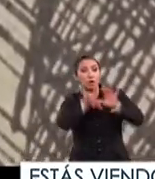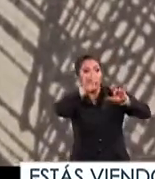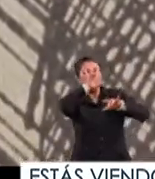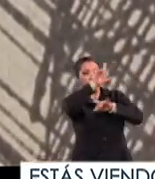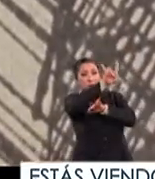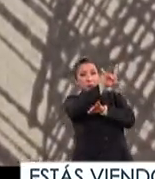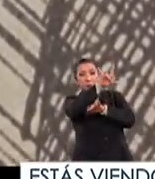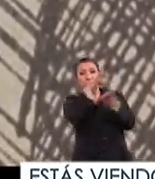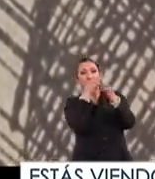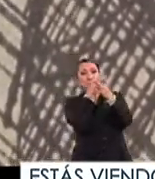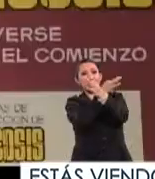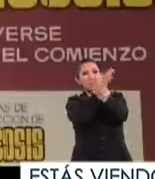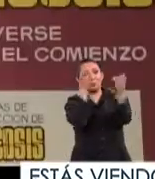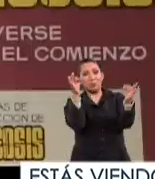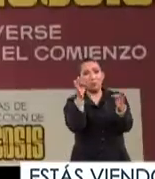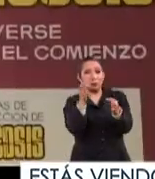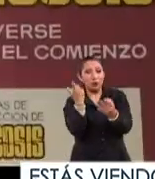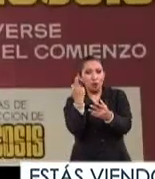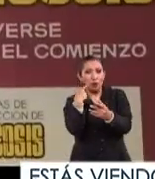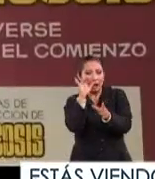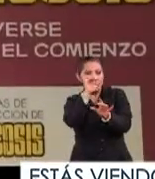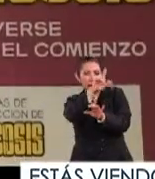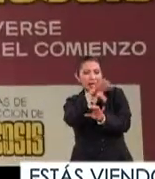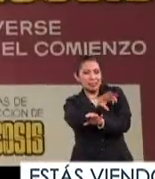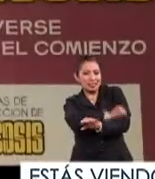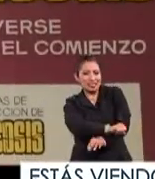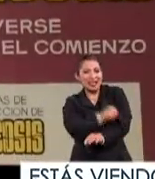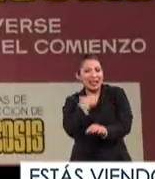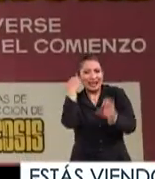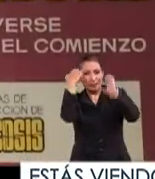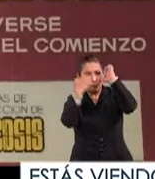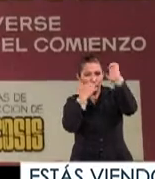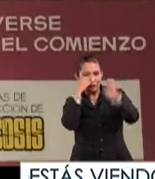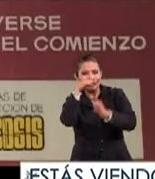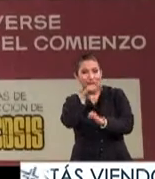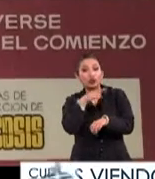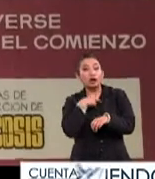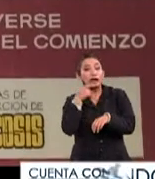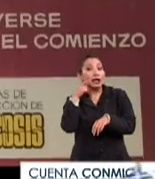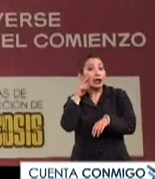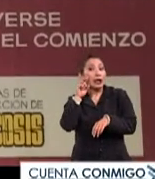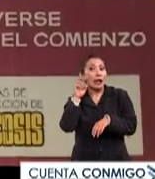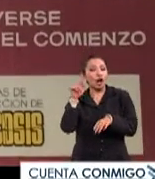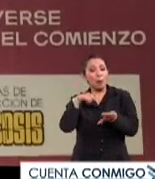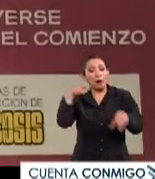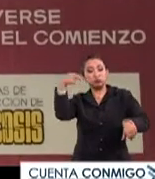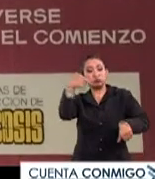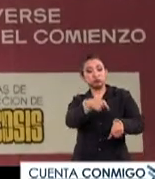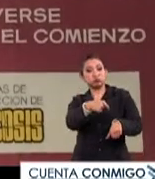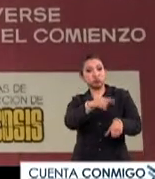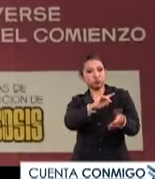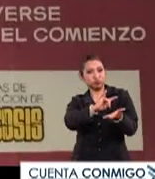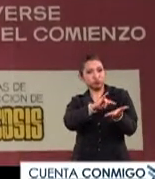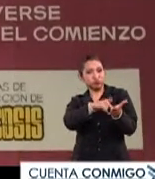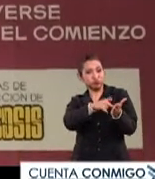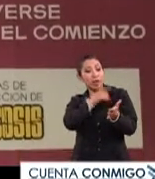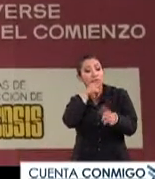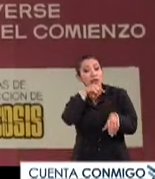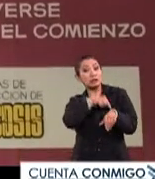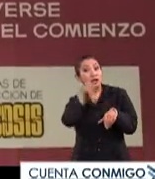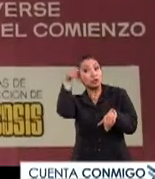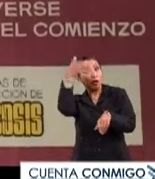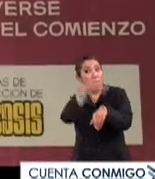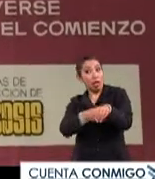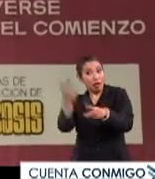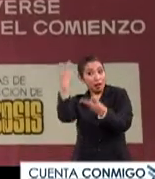cartel donde, bueno, uno de mis carteles favoritos de la exposición es en donde él está como señalando el reloj, diciendo que si